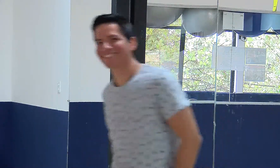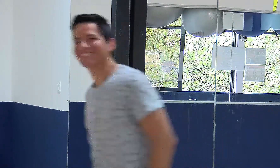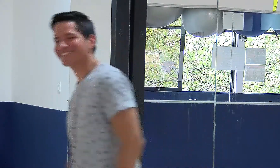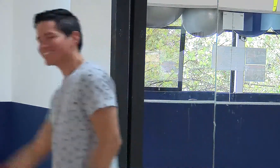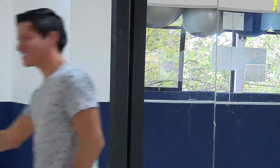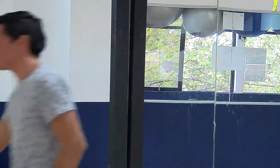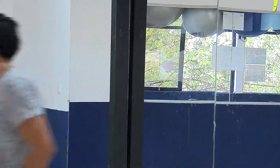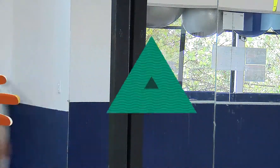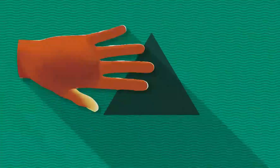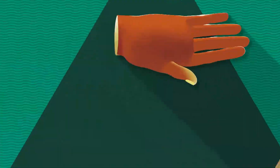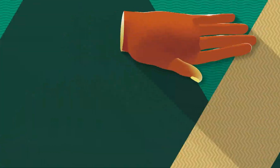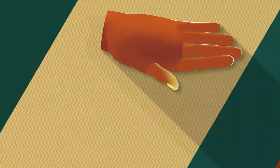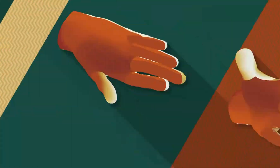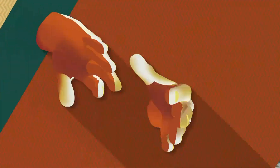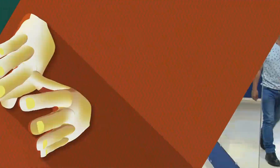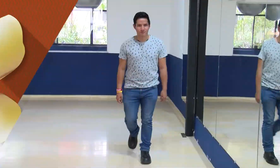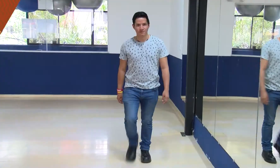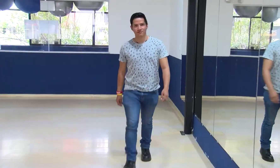pasarela.